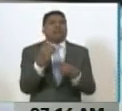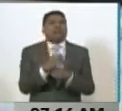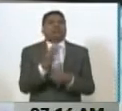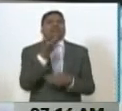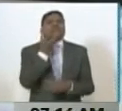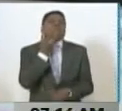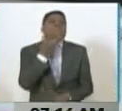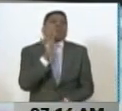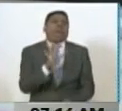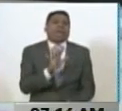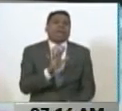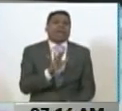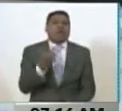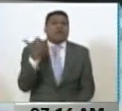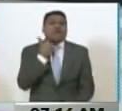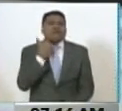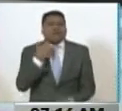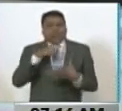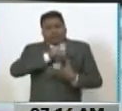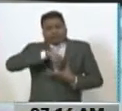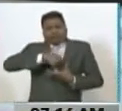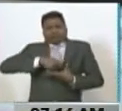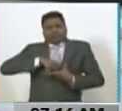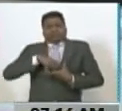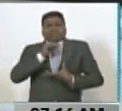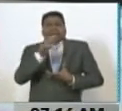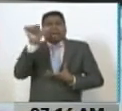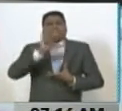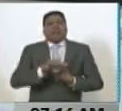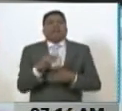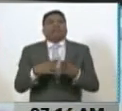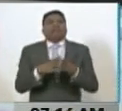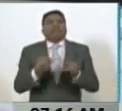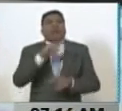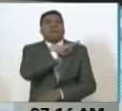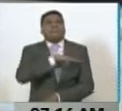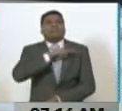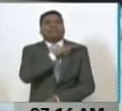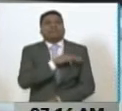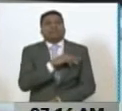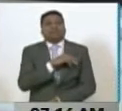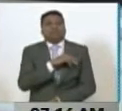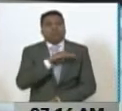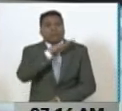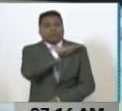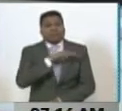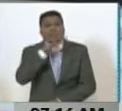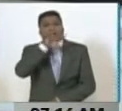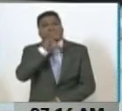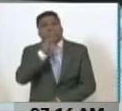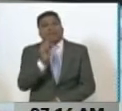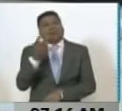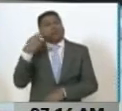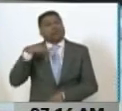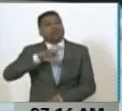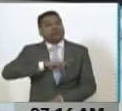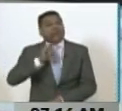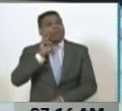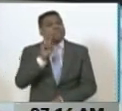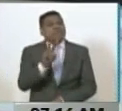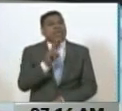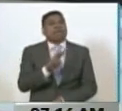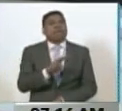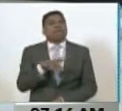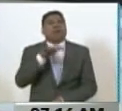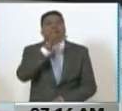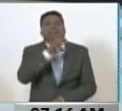Sticker. Y bueno, es el ejemplo del trabajo que hacemos en la Misión Nevado, donde podemos ver que un animal que se encuentra en